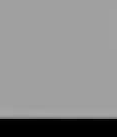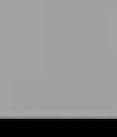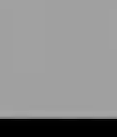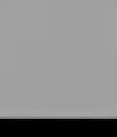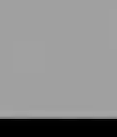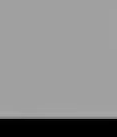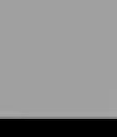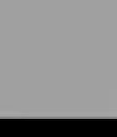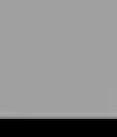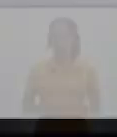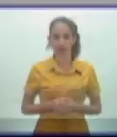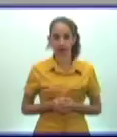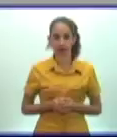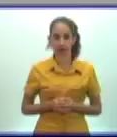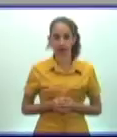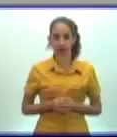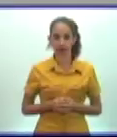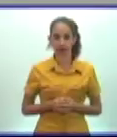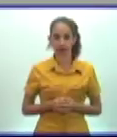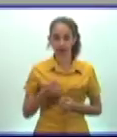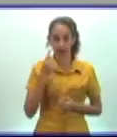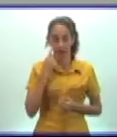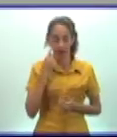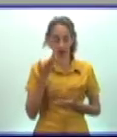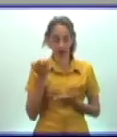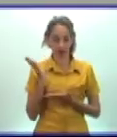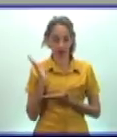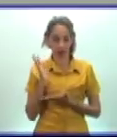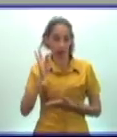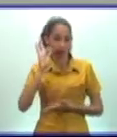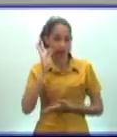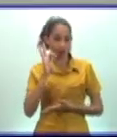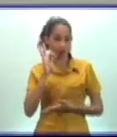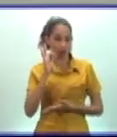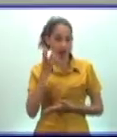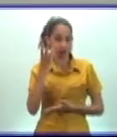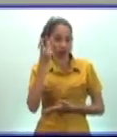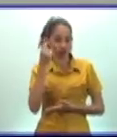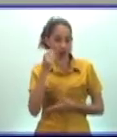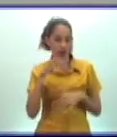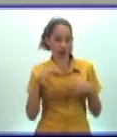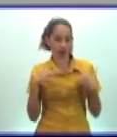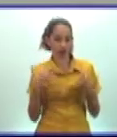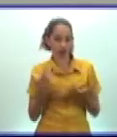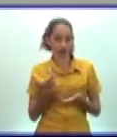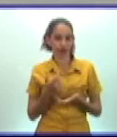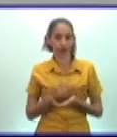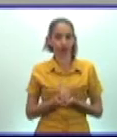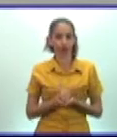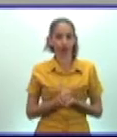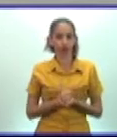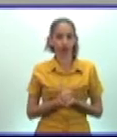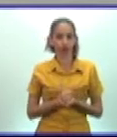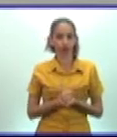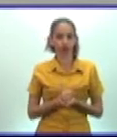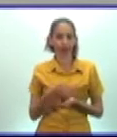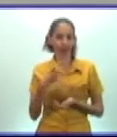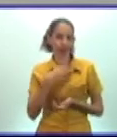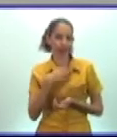Si nos damos cuenta, F, el valor numérico de F, está compuesto